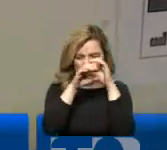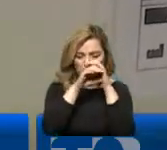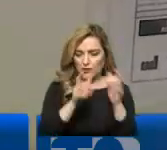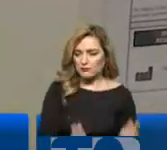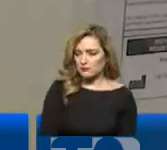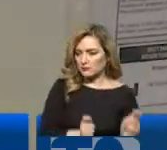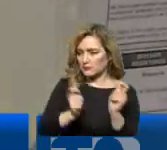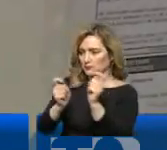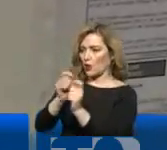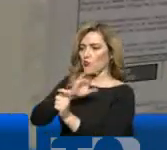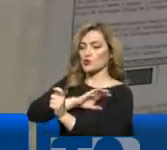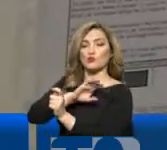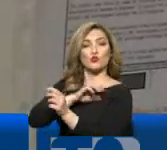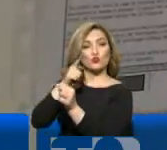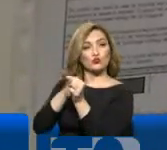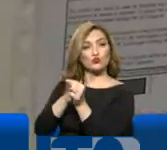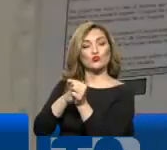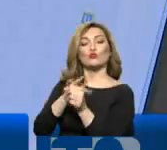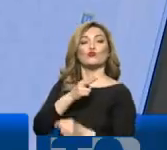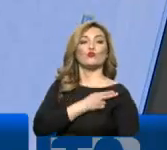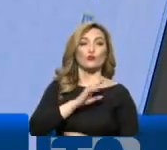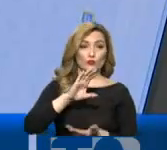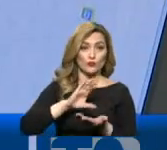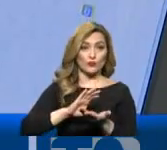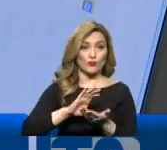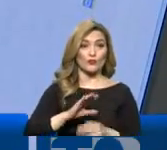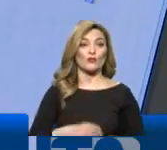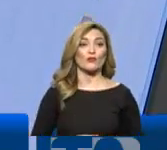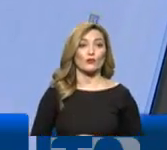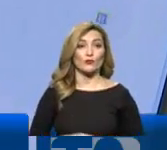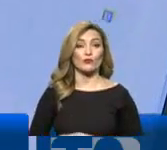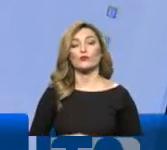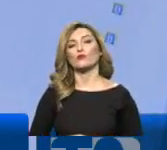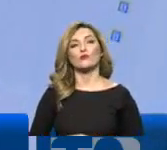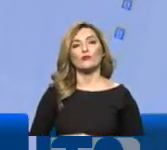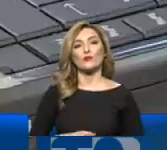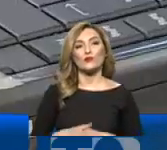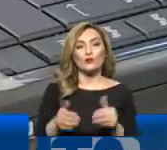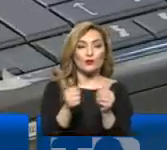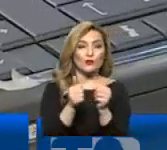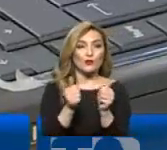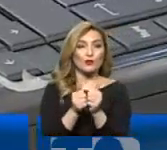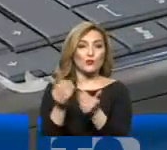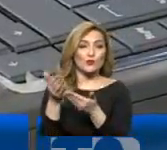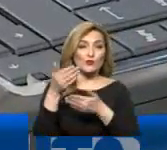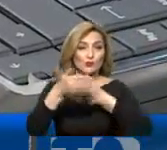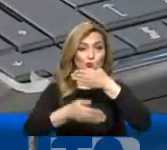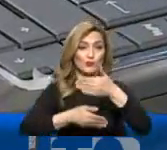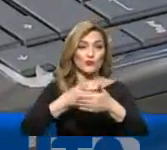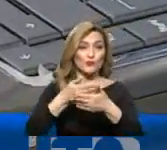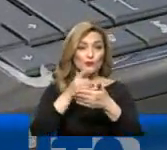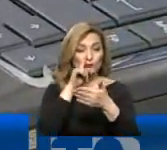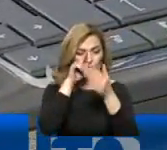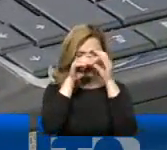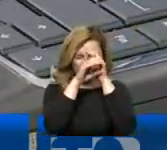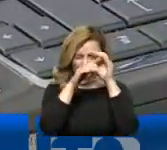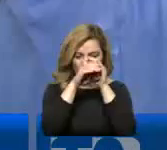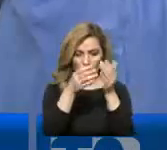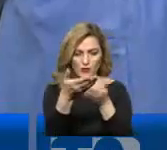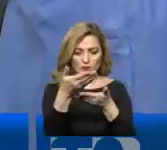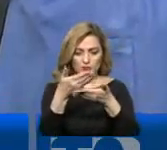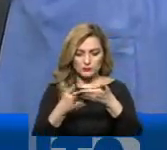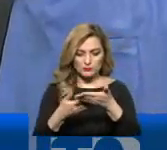al Instituto en Biomedicina de la Universidad Central. Es decir, estos kits que sirven para el procesamiento de muestras de